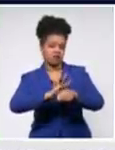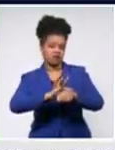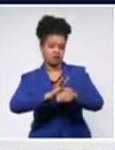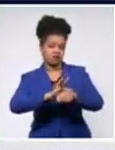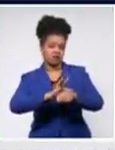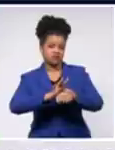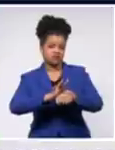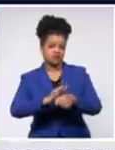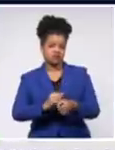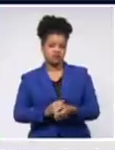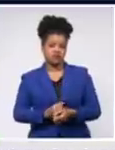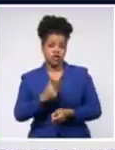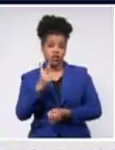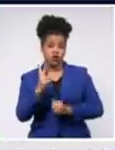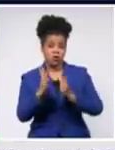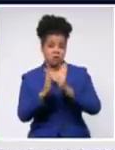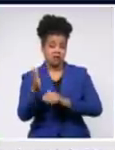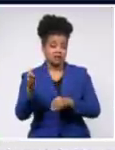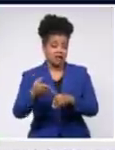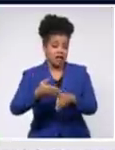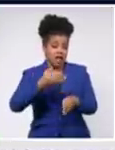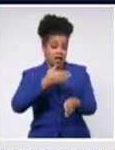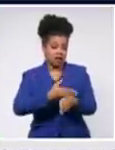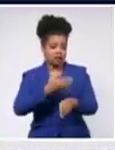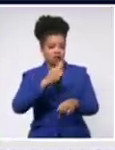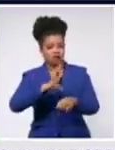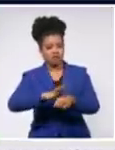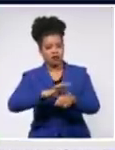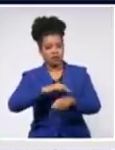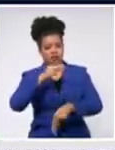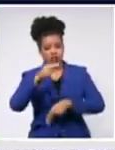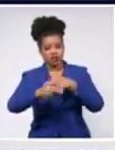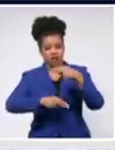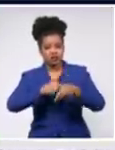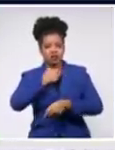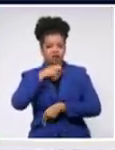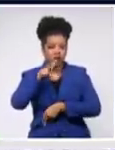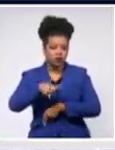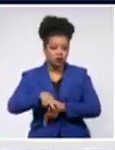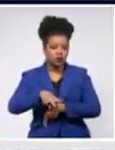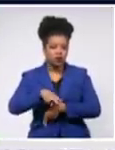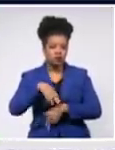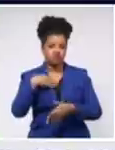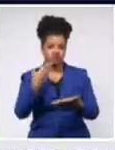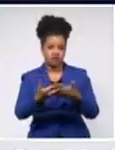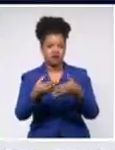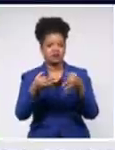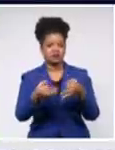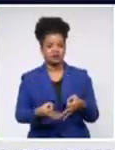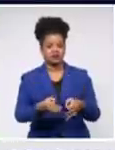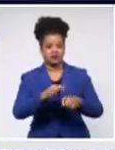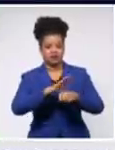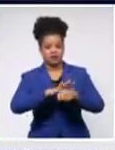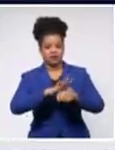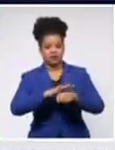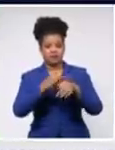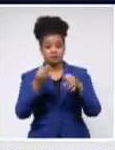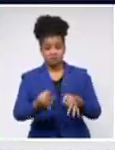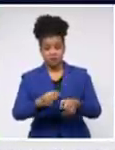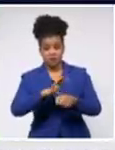2 meses antes se le había hecho un diagnóstico como tal. Por esa enfermedad ella